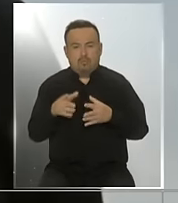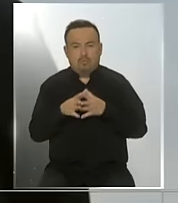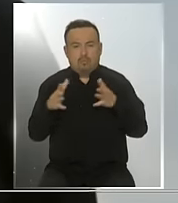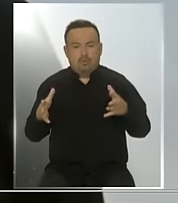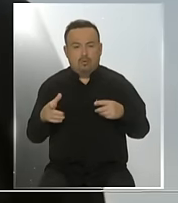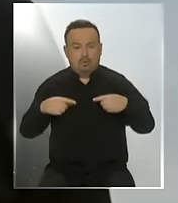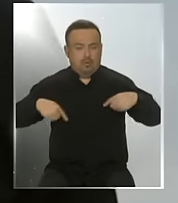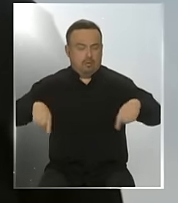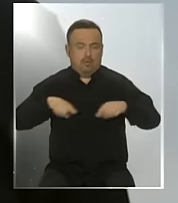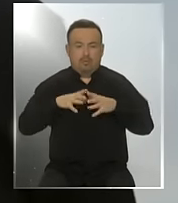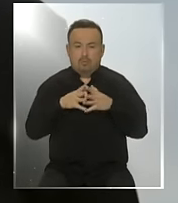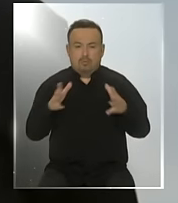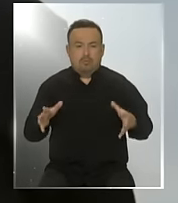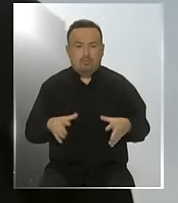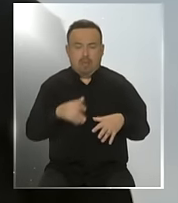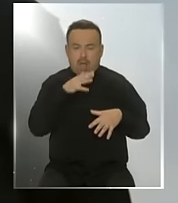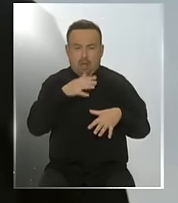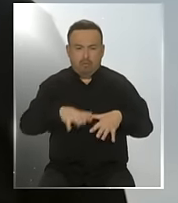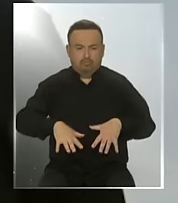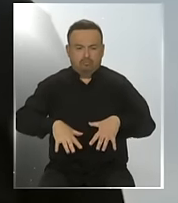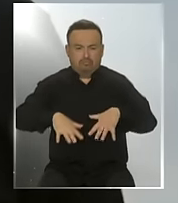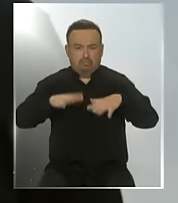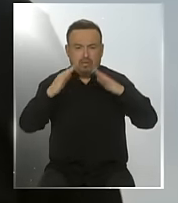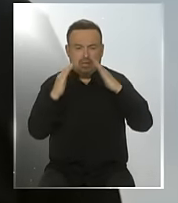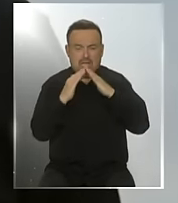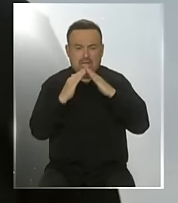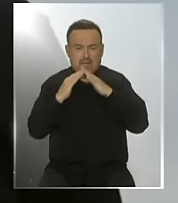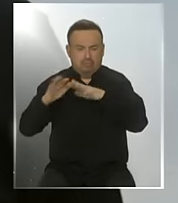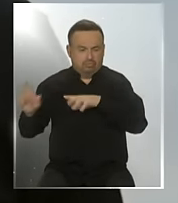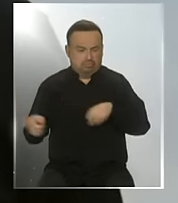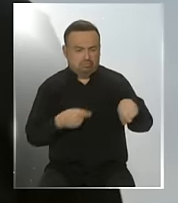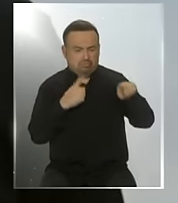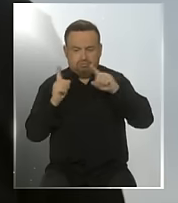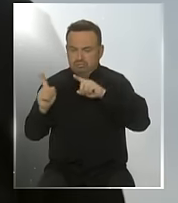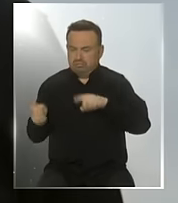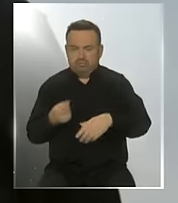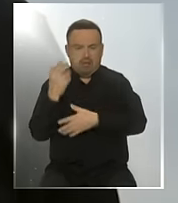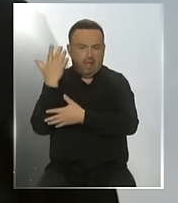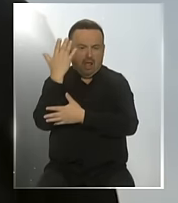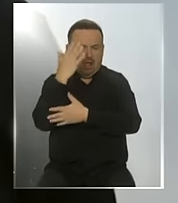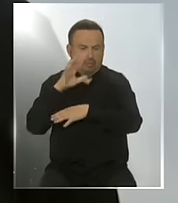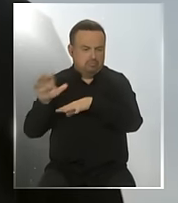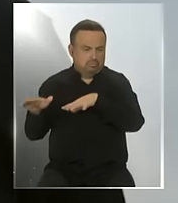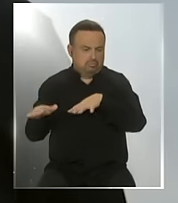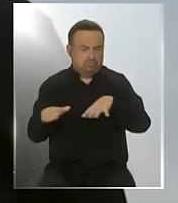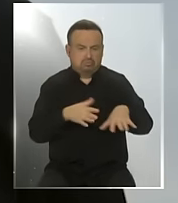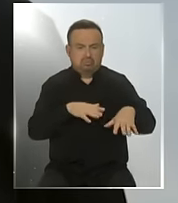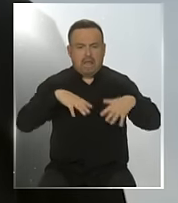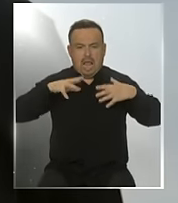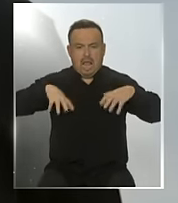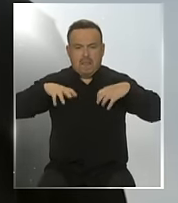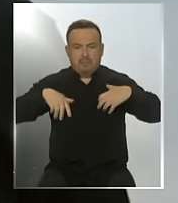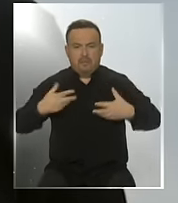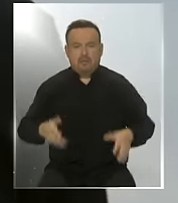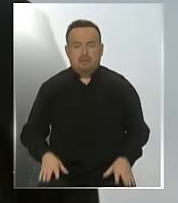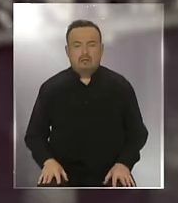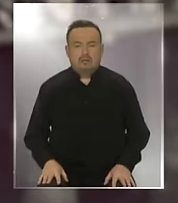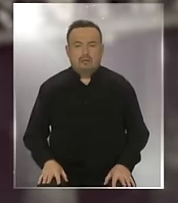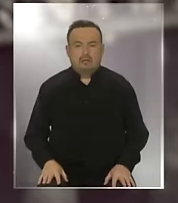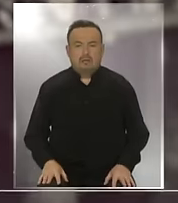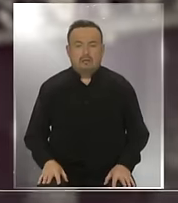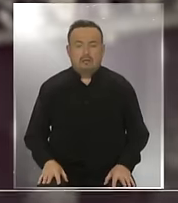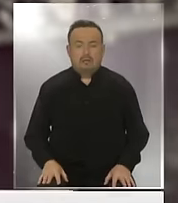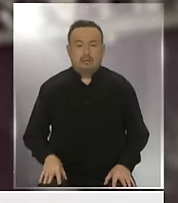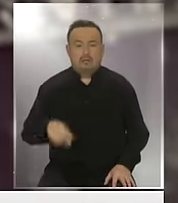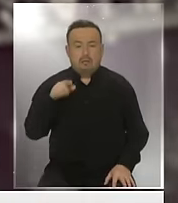por días o semanas de ver casas que pasaban, árboles que venían, animales que venían flotando. Donde